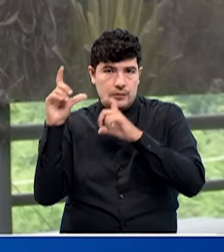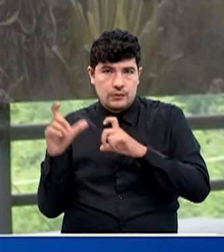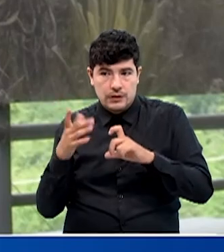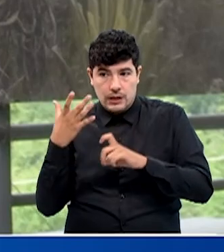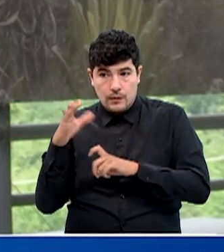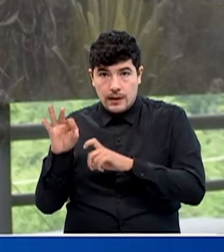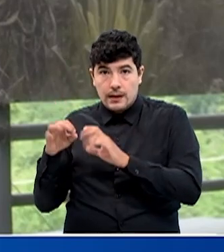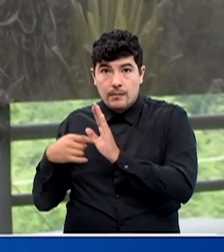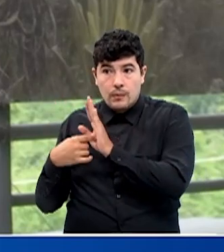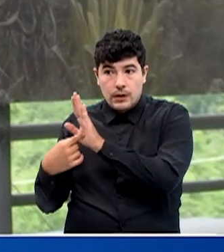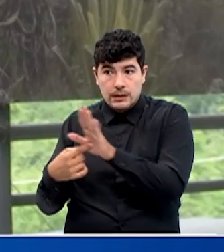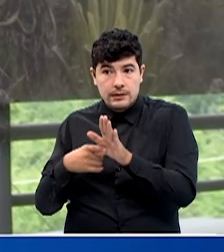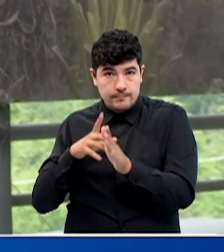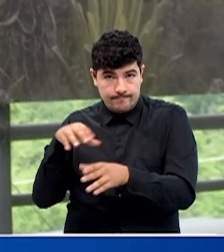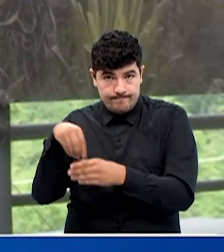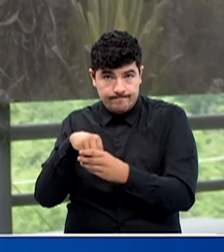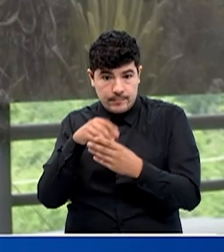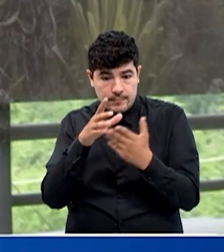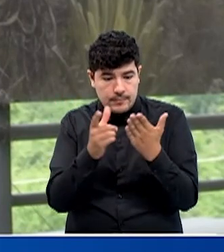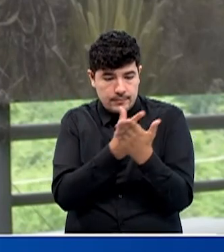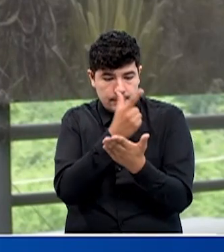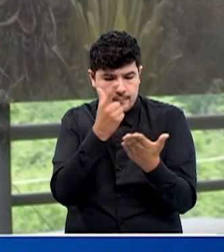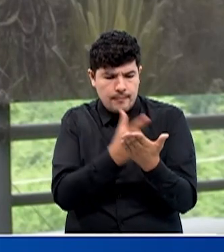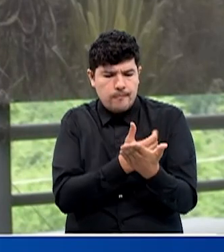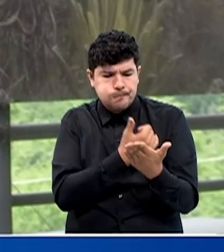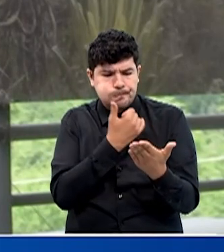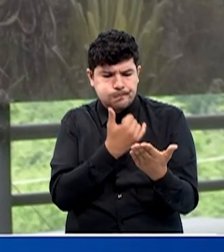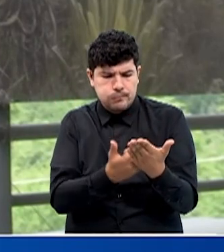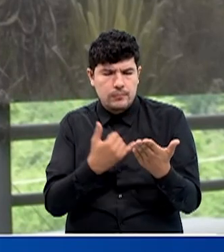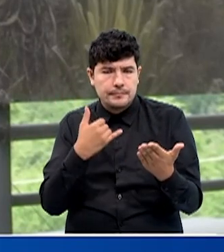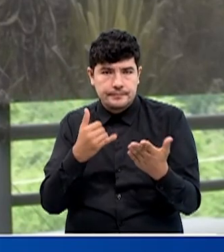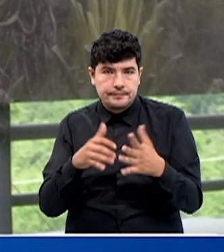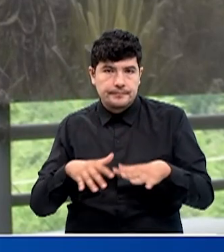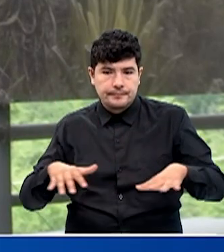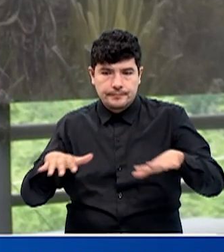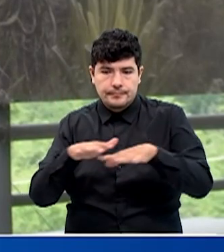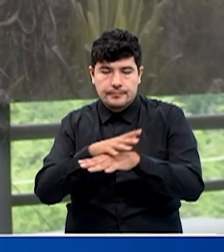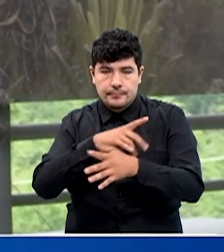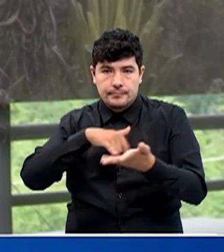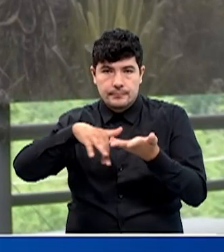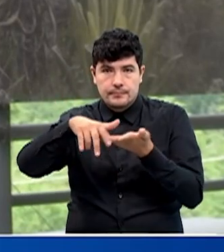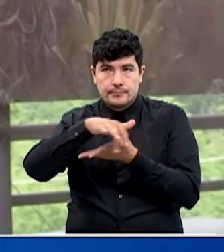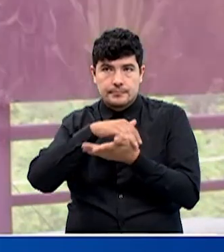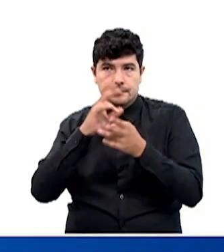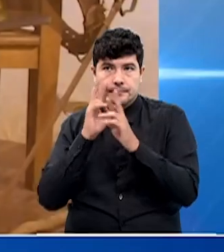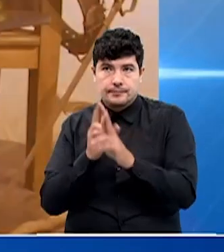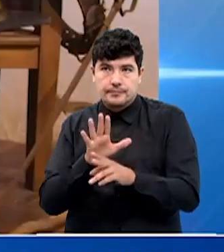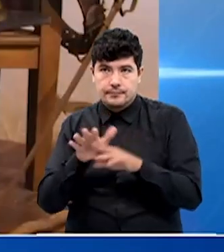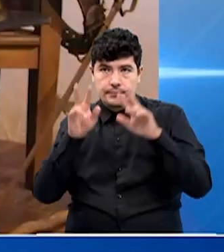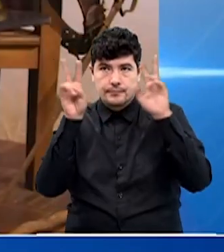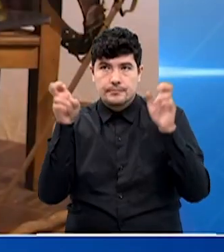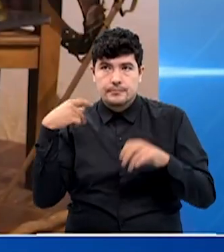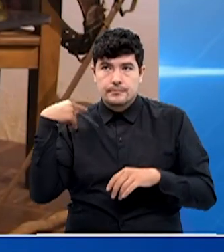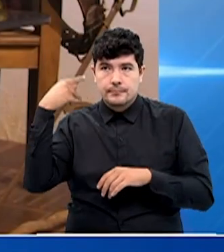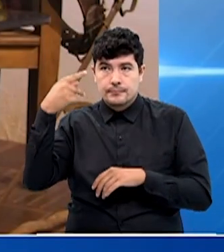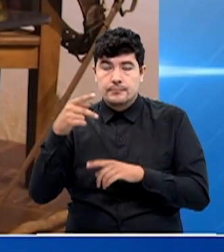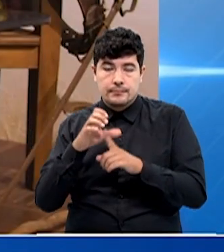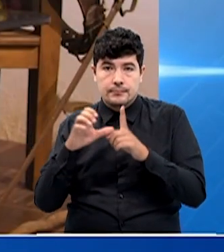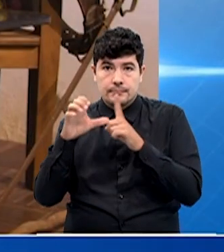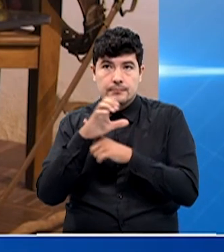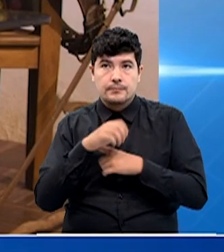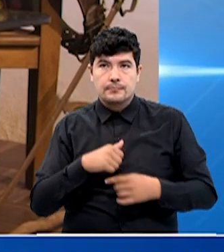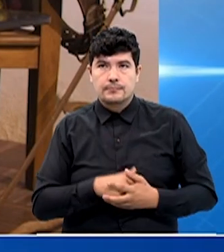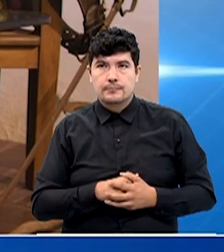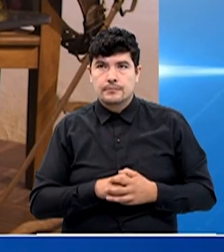allá. Además de en el libro está incluida toda la geografía de Santander en su aspecto cultural. Estas esculturas de